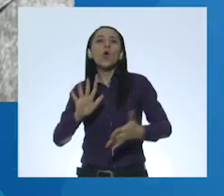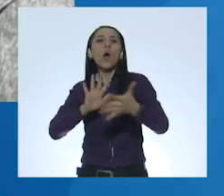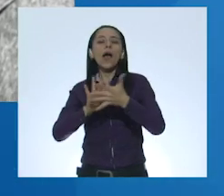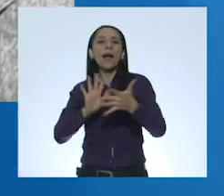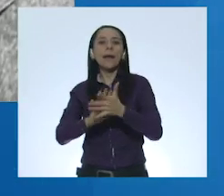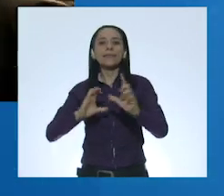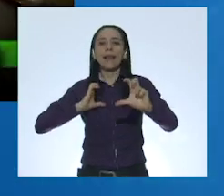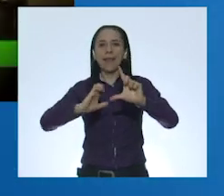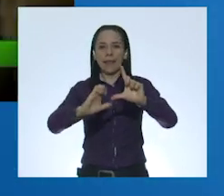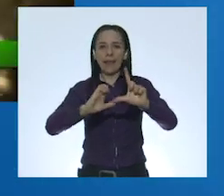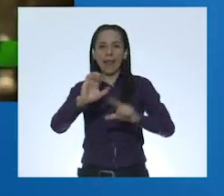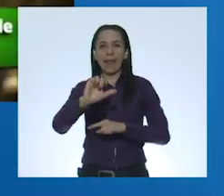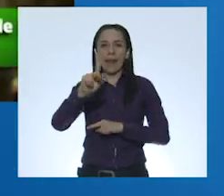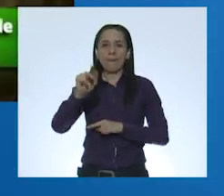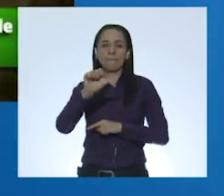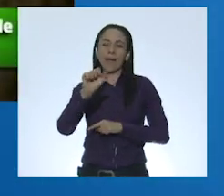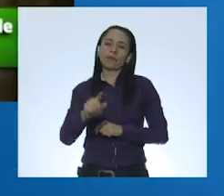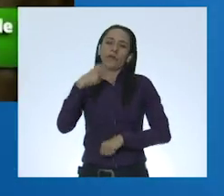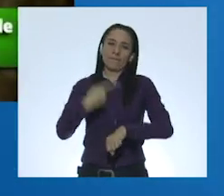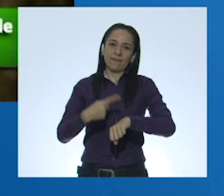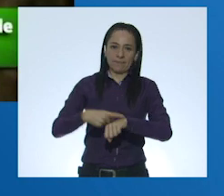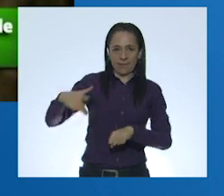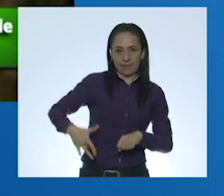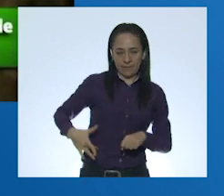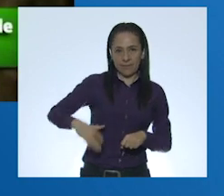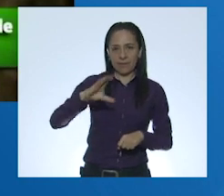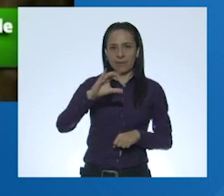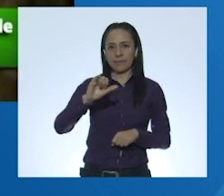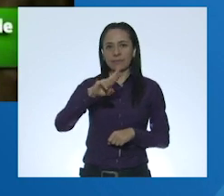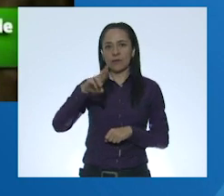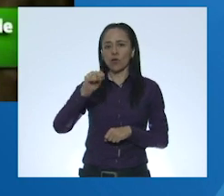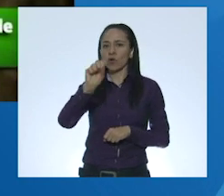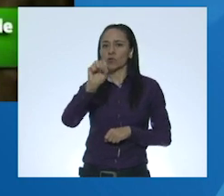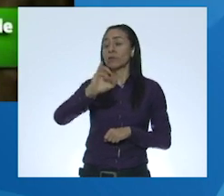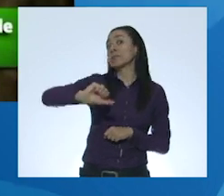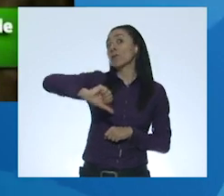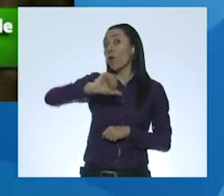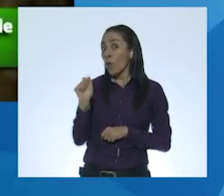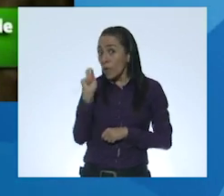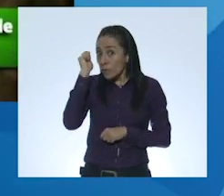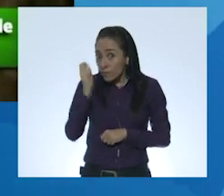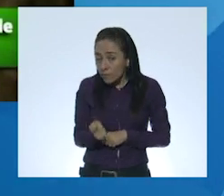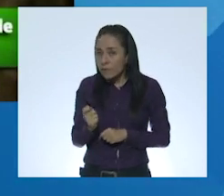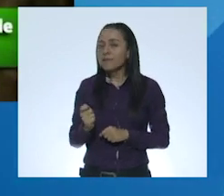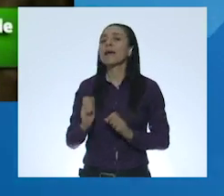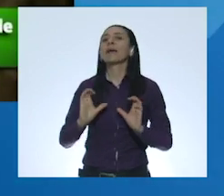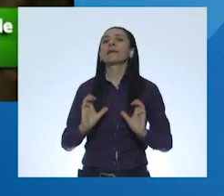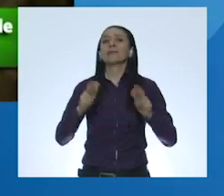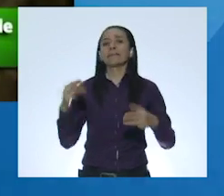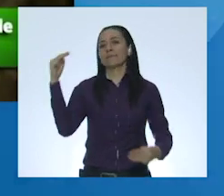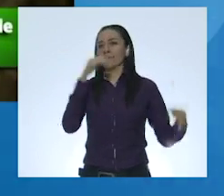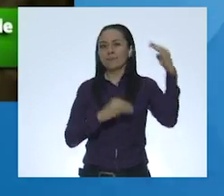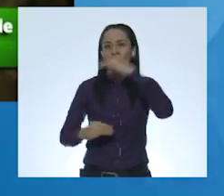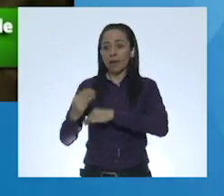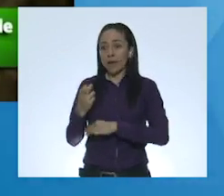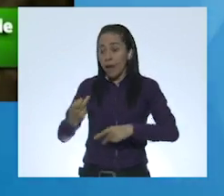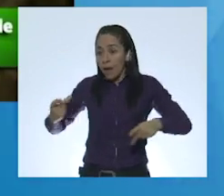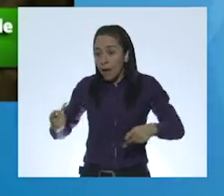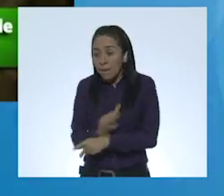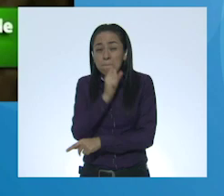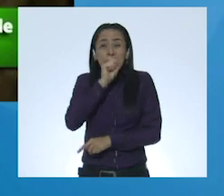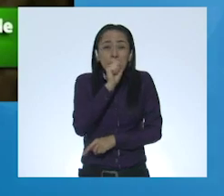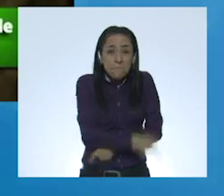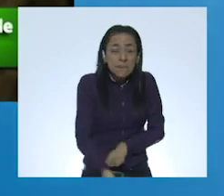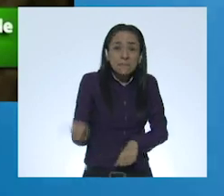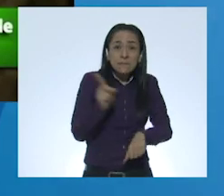cirrosis. Y ahora vamos al séptimo lugar, un hecho ocurrido en las montañas de Chiapas el mismo día que entró en vigor el Tratado de Libre Comercio,